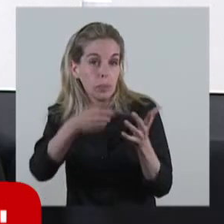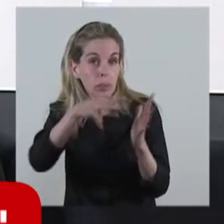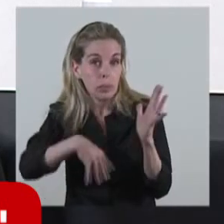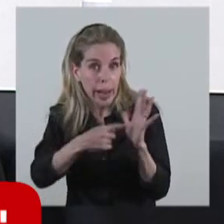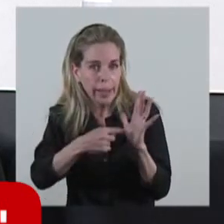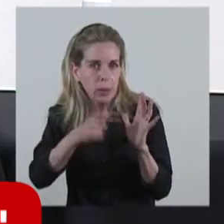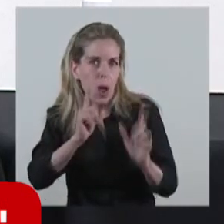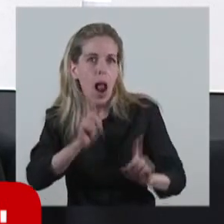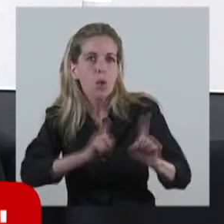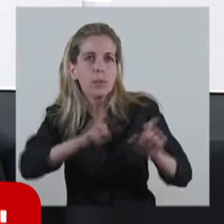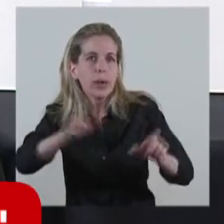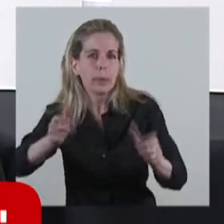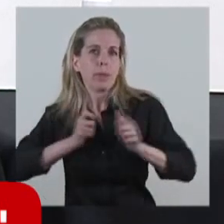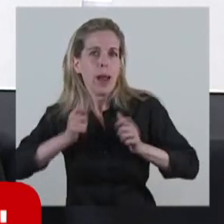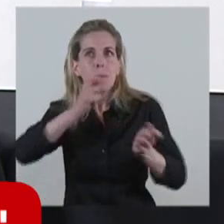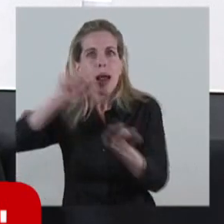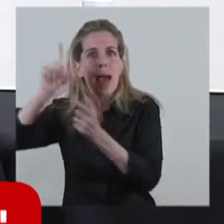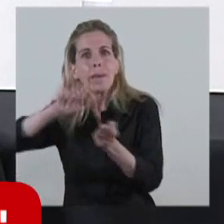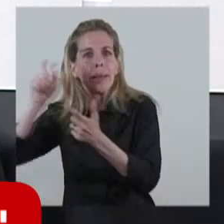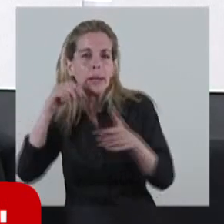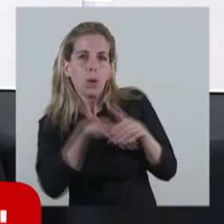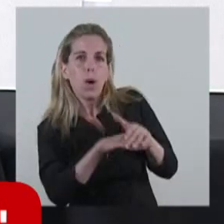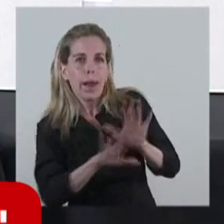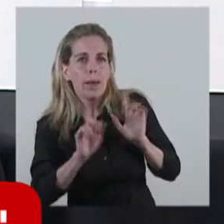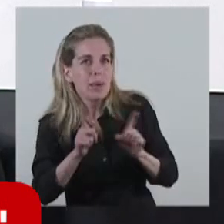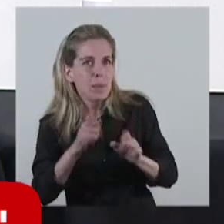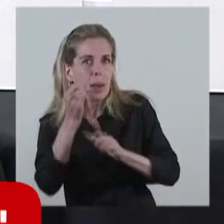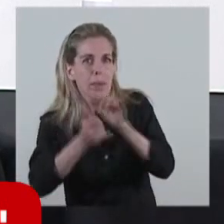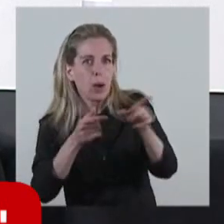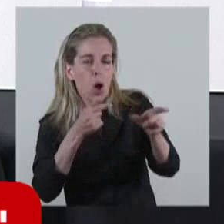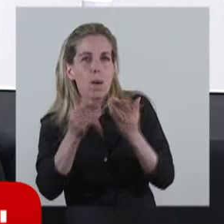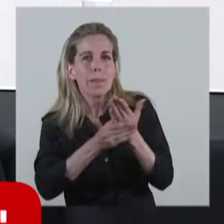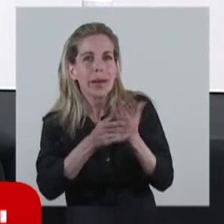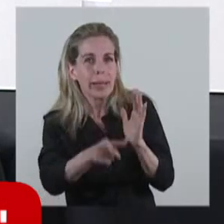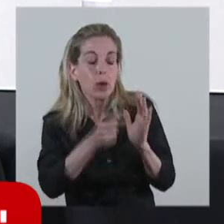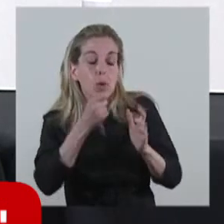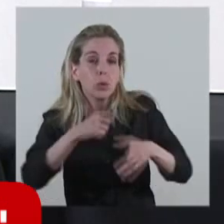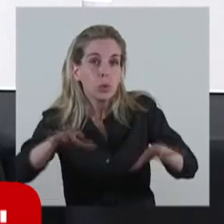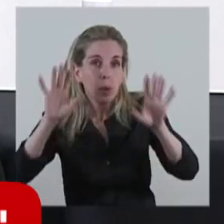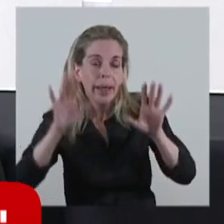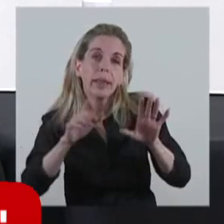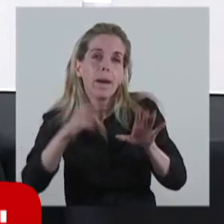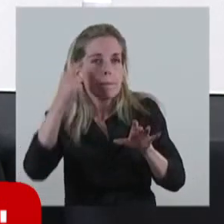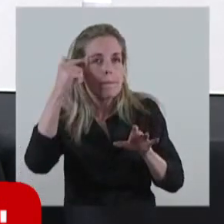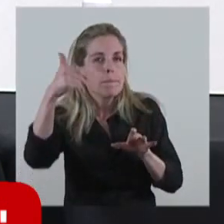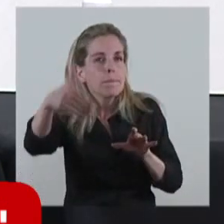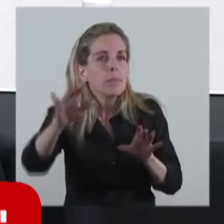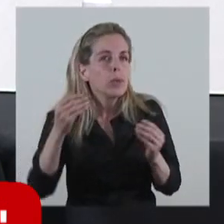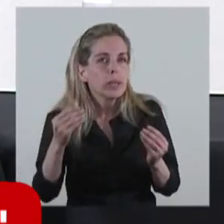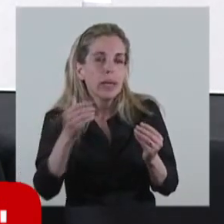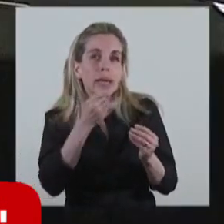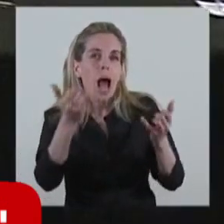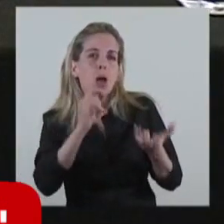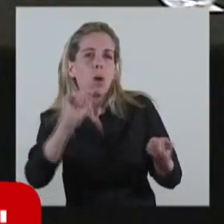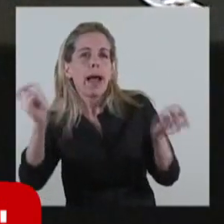sus cosechas, justamente por lo que dijo el ministro, ante una hipótesis de eventual